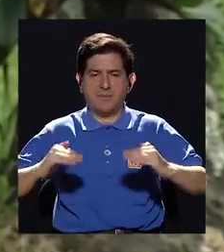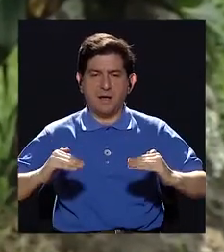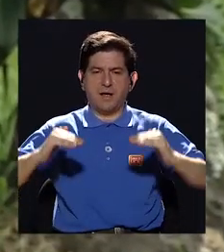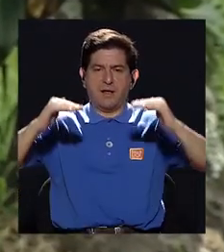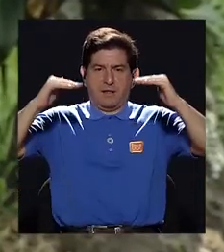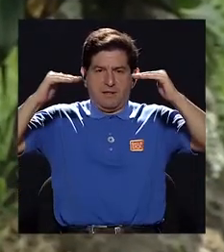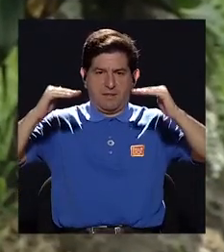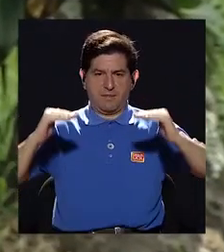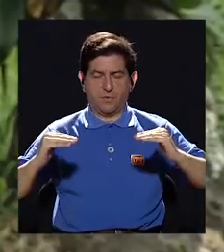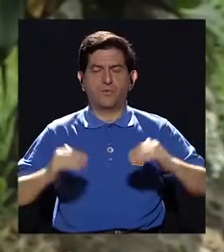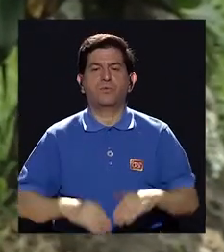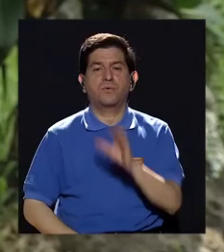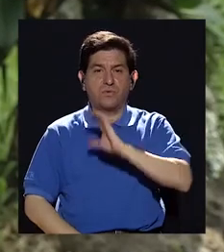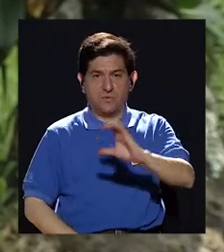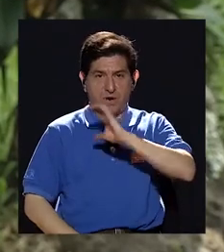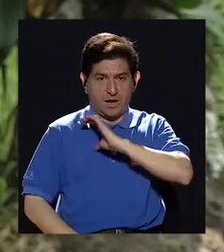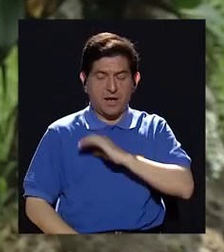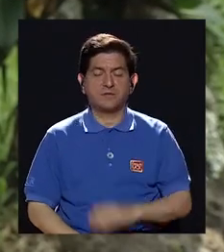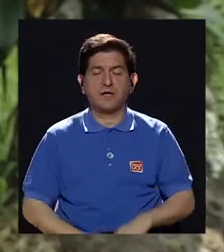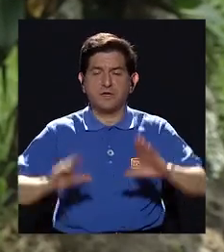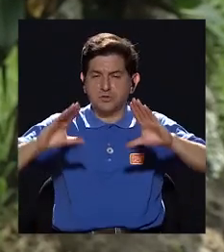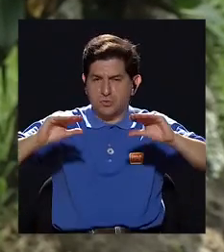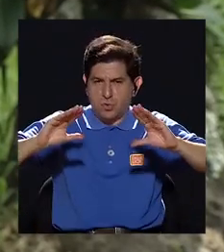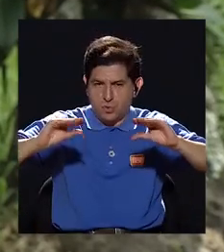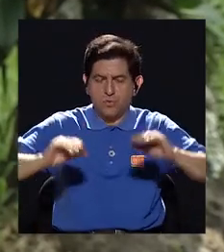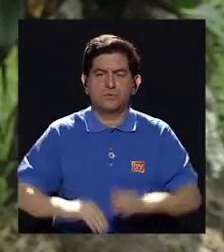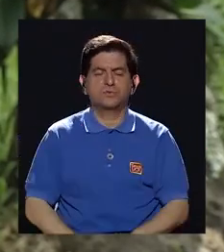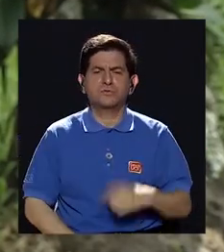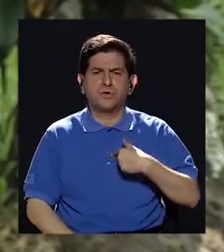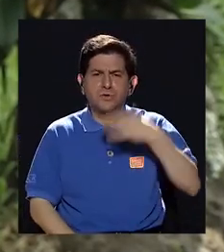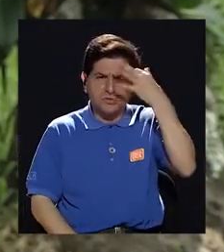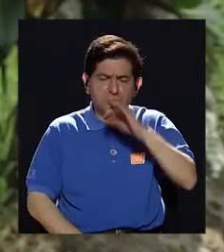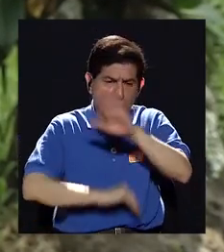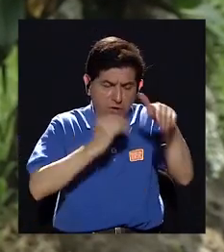¿verdad? Características que deben tener los colchones.